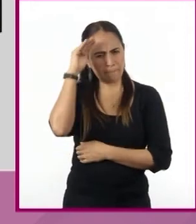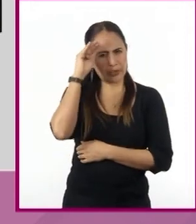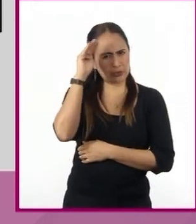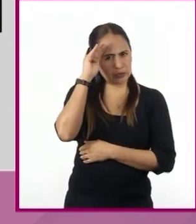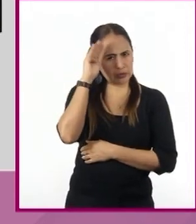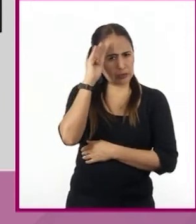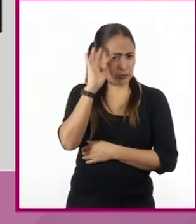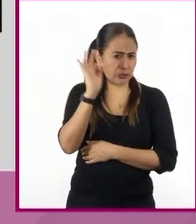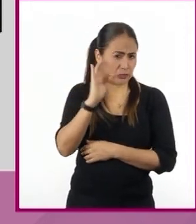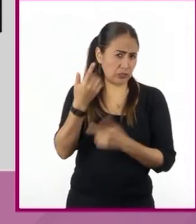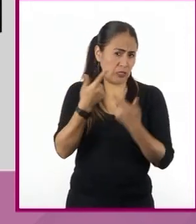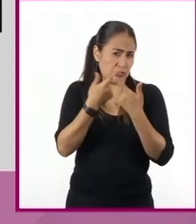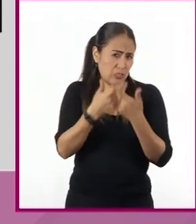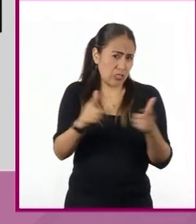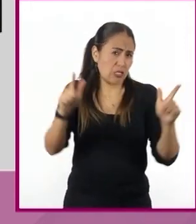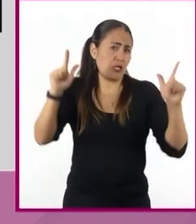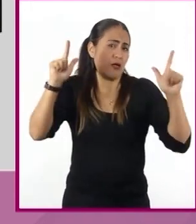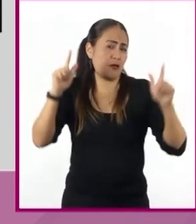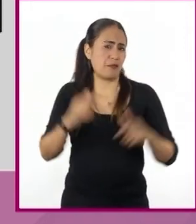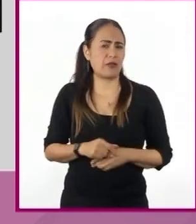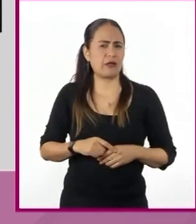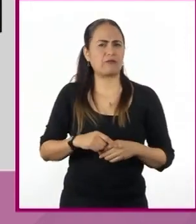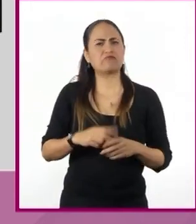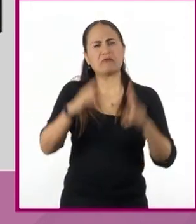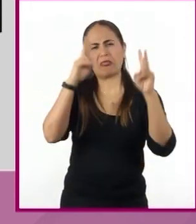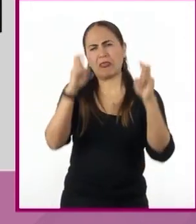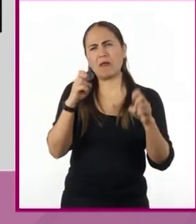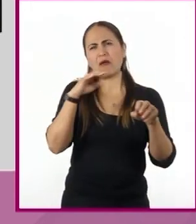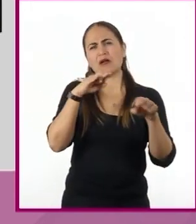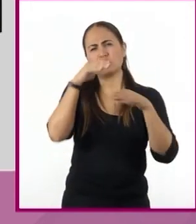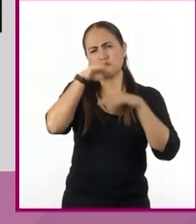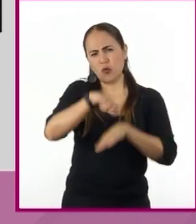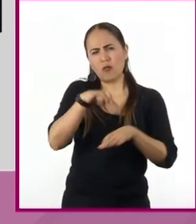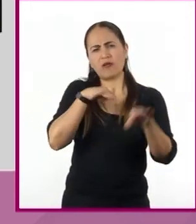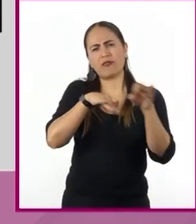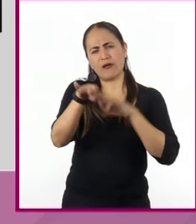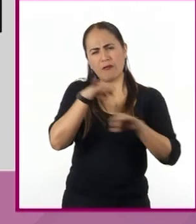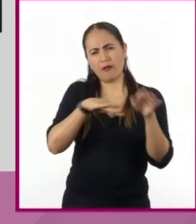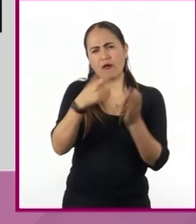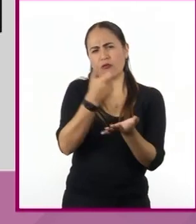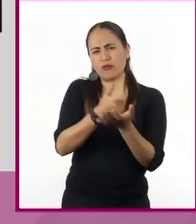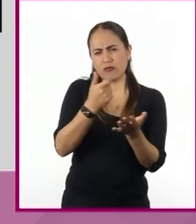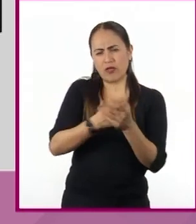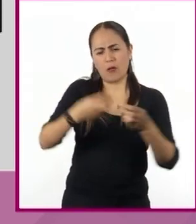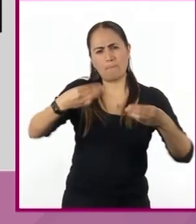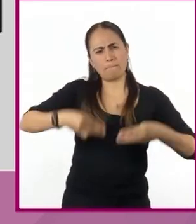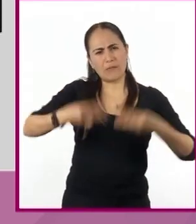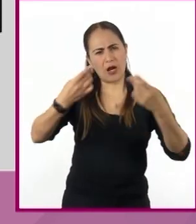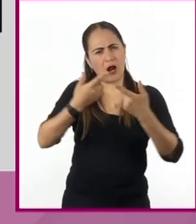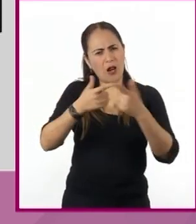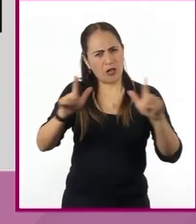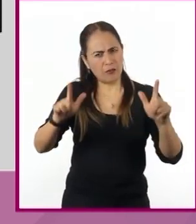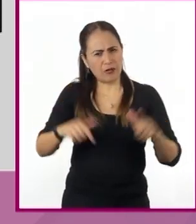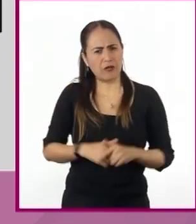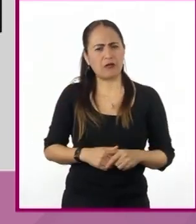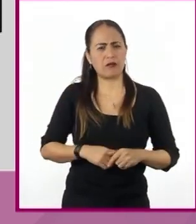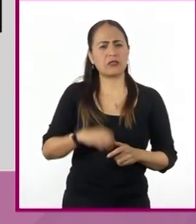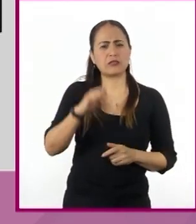liberal. Alguien que hubiera hablado sobre el trabajo, la riqueza y el libre mercado. ¿Acaso fue Adam